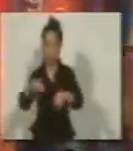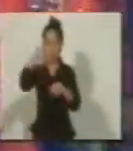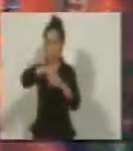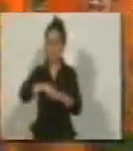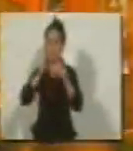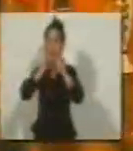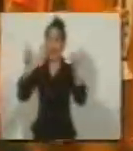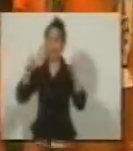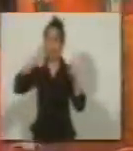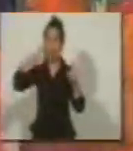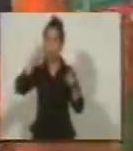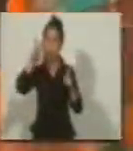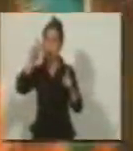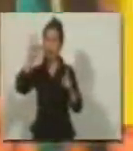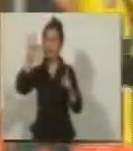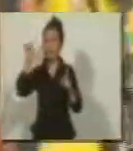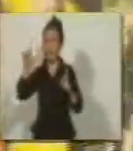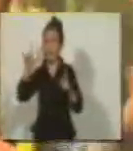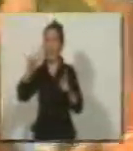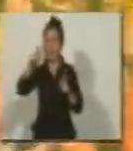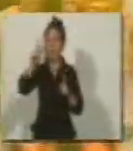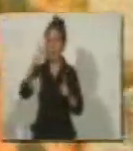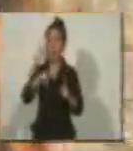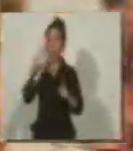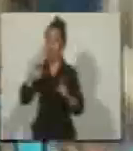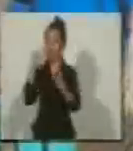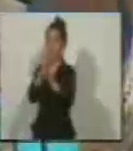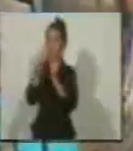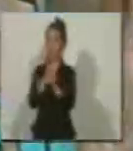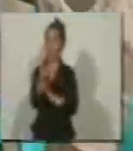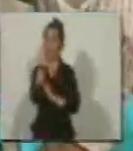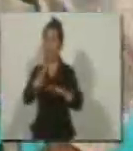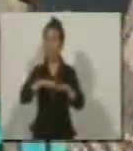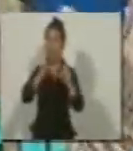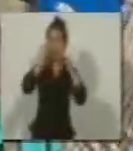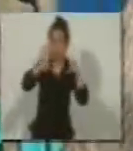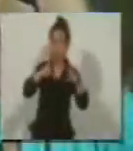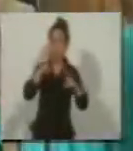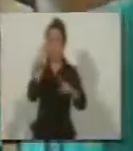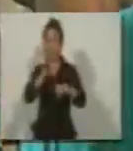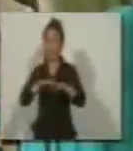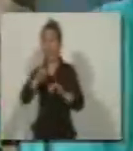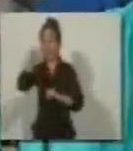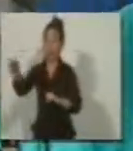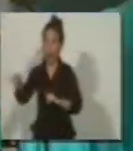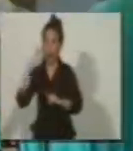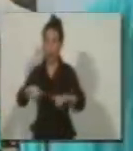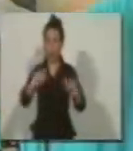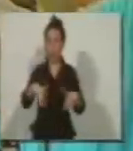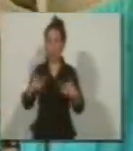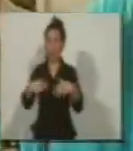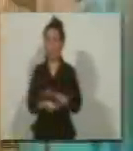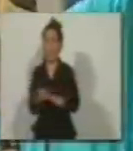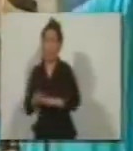yo te voy a explicar. Dinero para el hotel, dinero para el avión, regalos a sus hijos